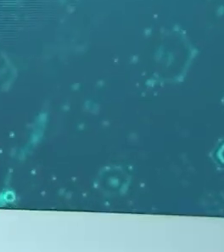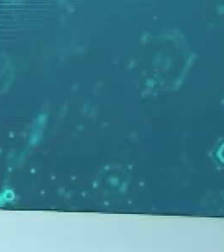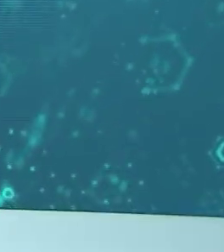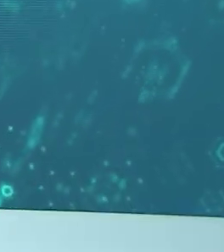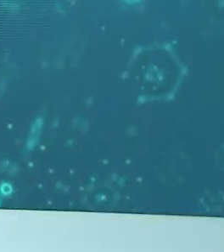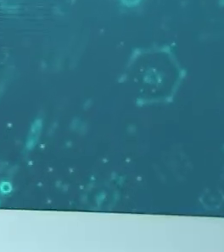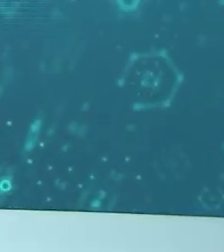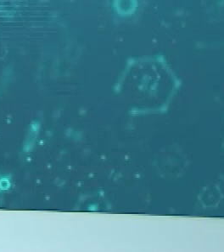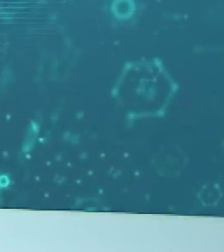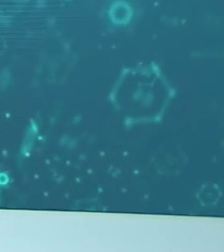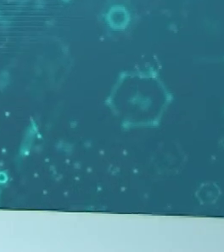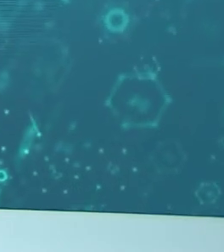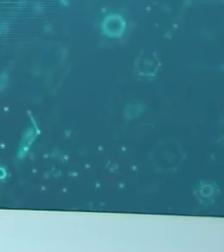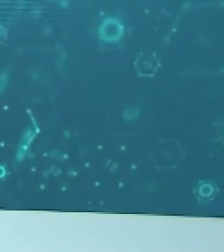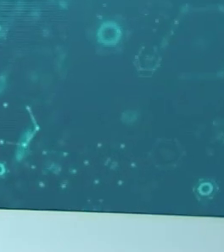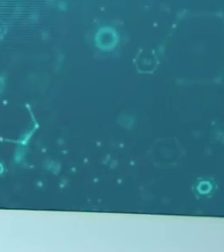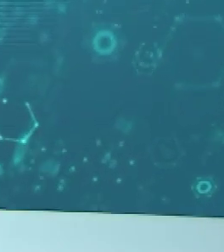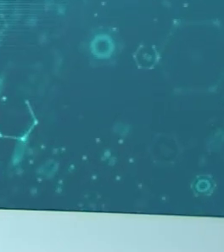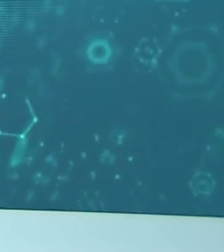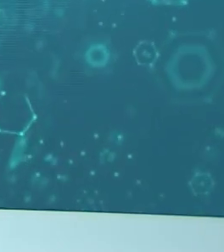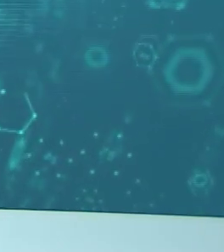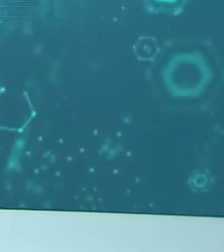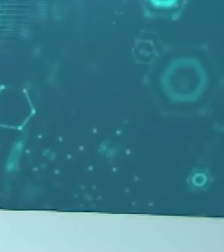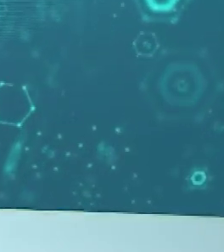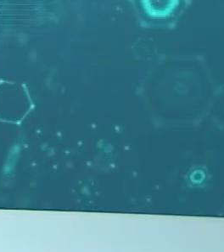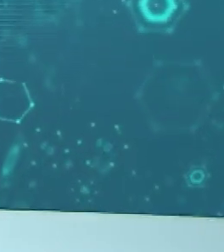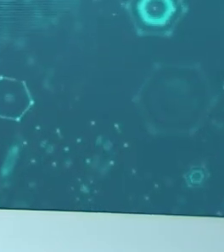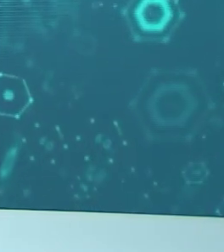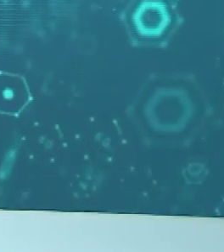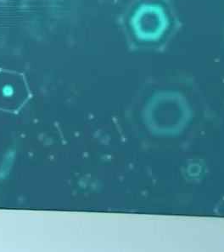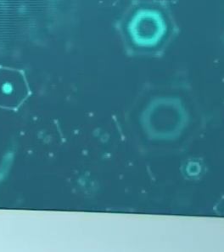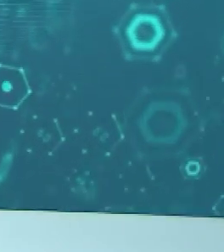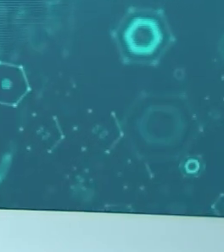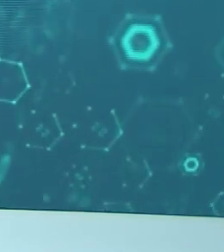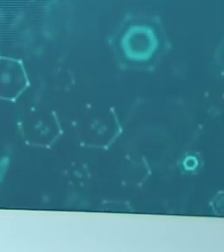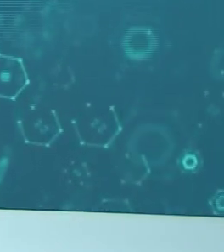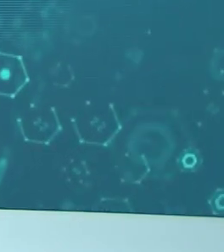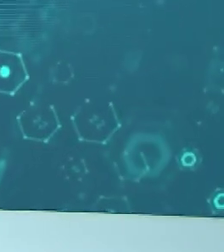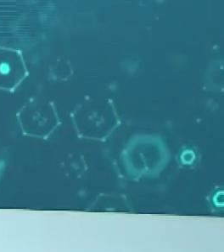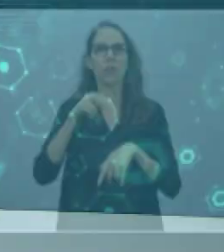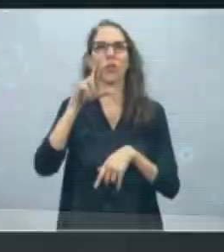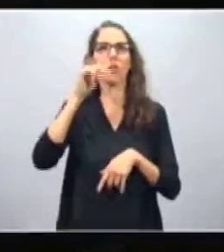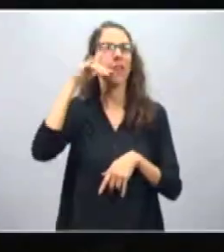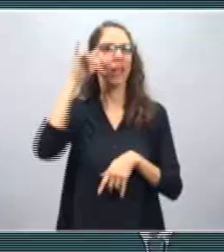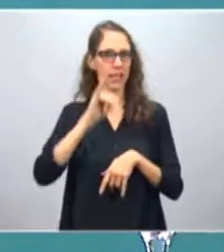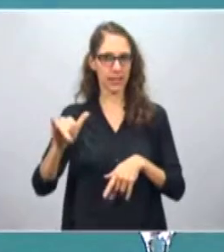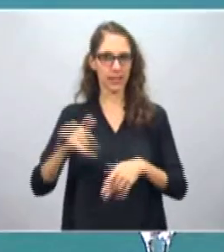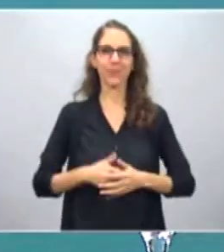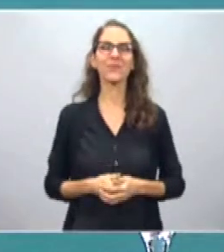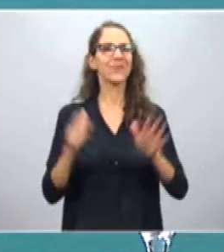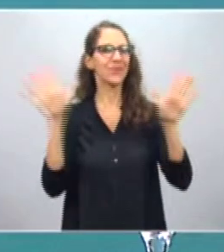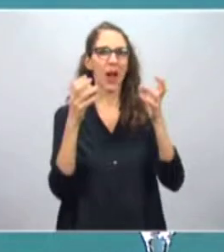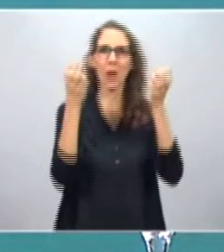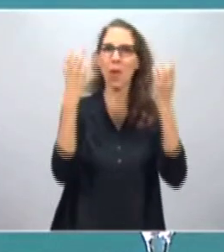Volvemos a la conferencia de prensa que se está ofreciendo en el Salón Dorado de la Gobernación bonaerense. Tiene la palabra ahora el titular